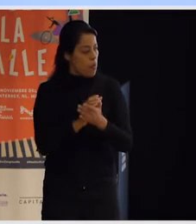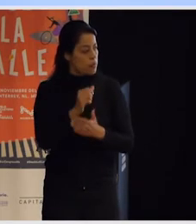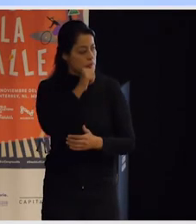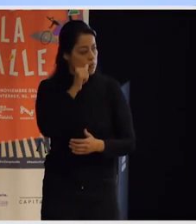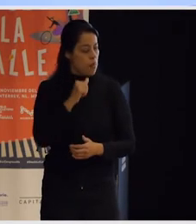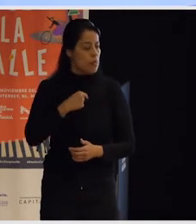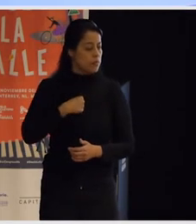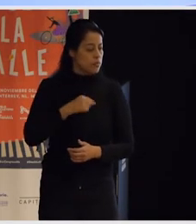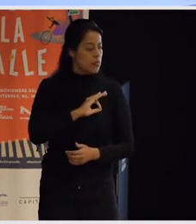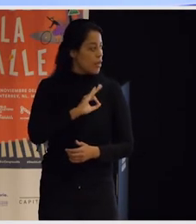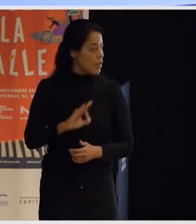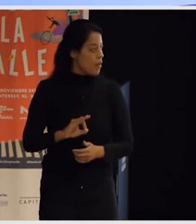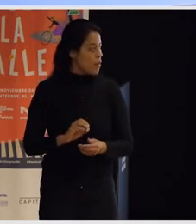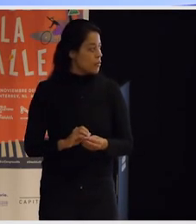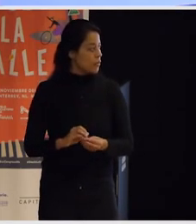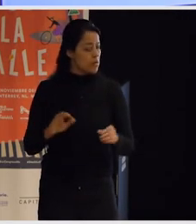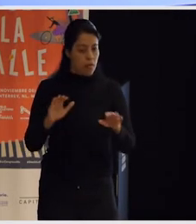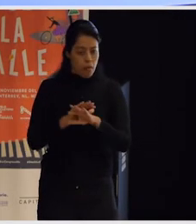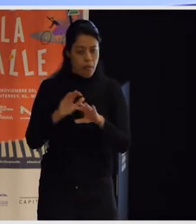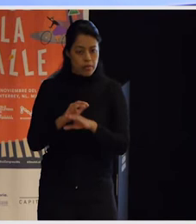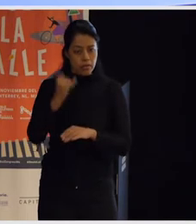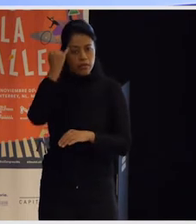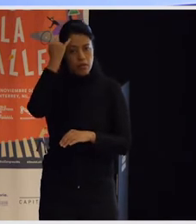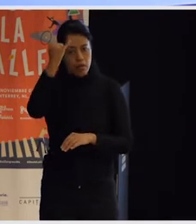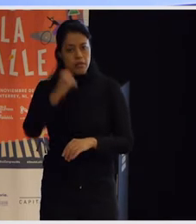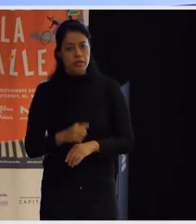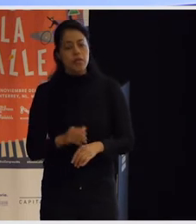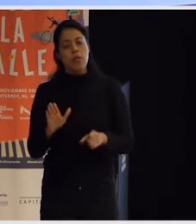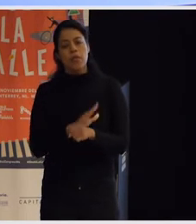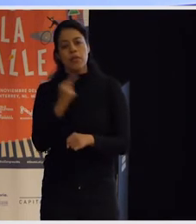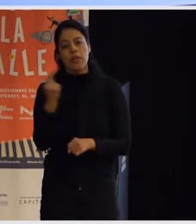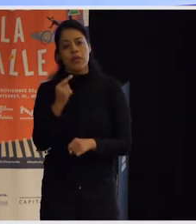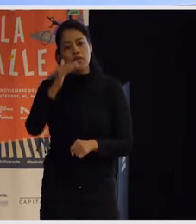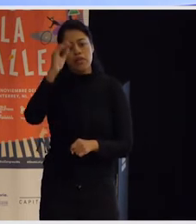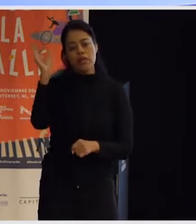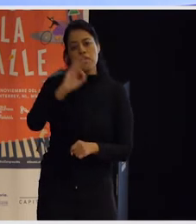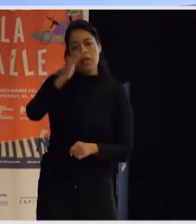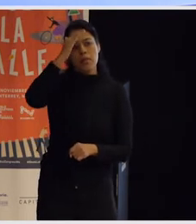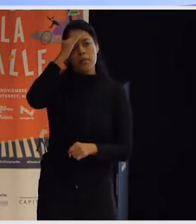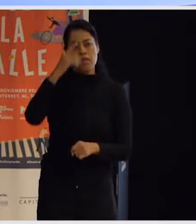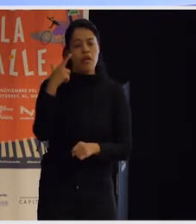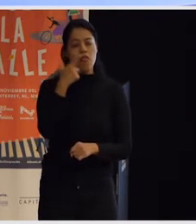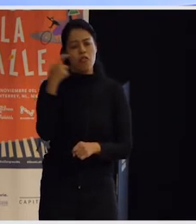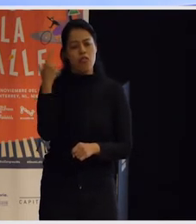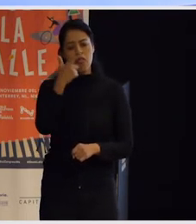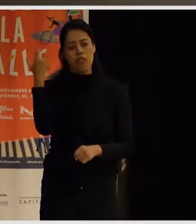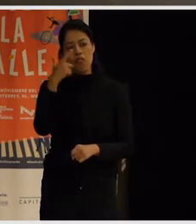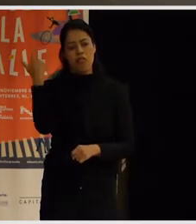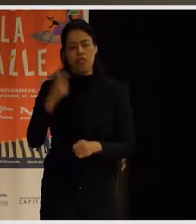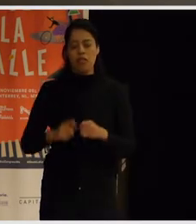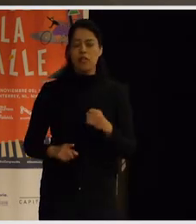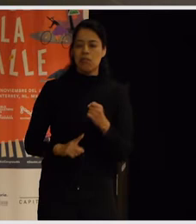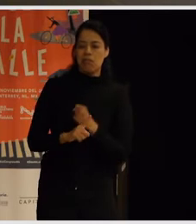espero ahorita poder tener la perspectiva que tienen que seguro somos más que balazos y no puedo tampoco con él